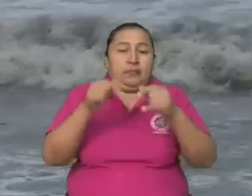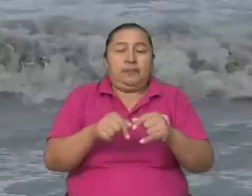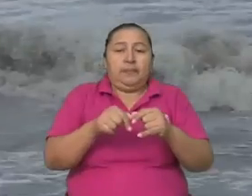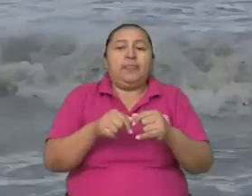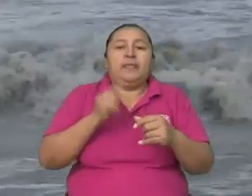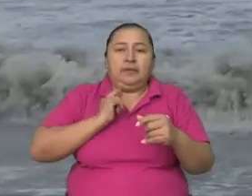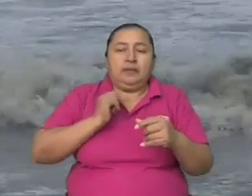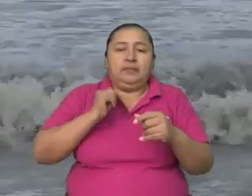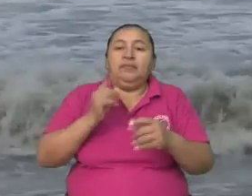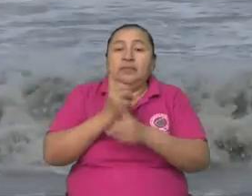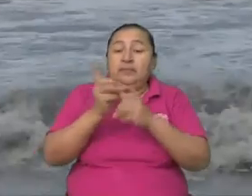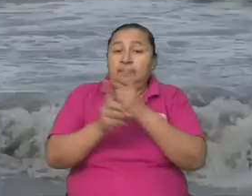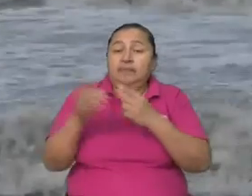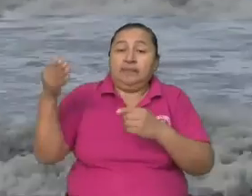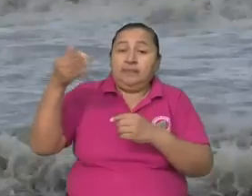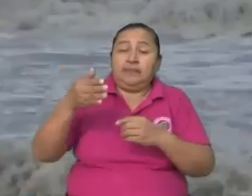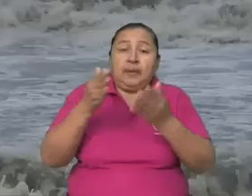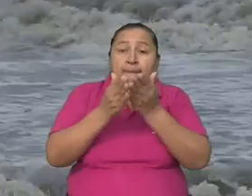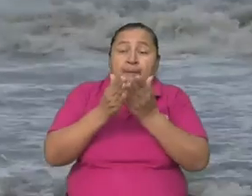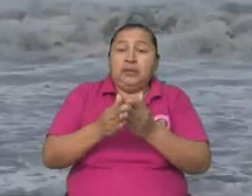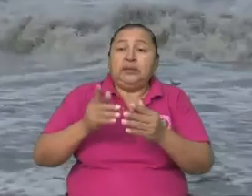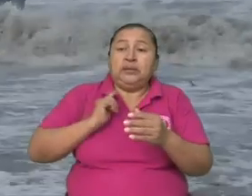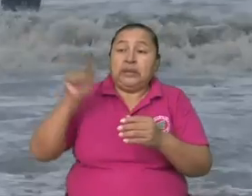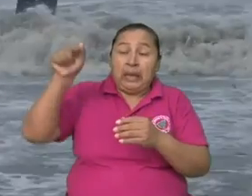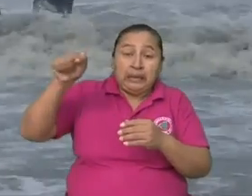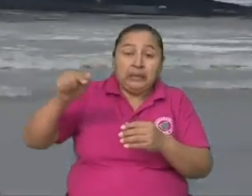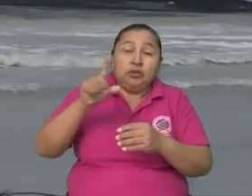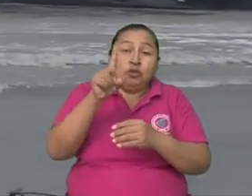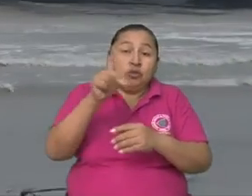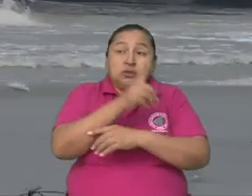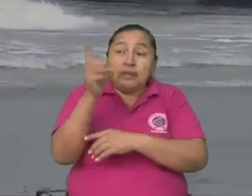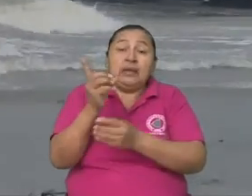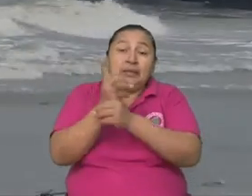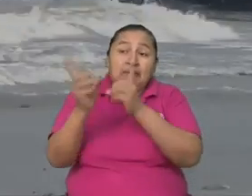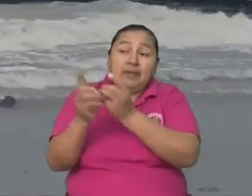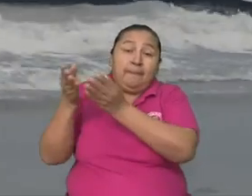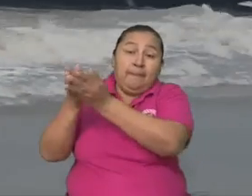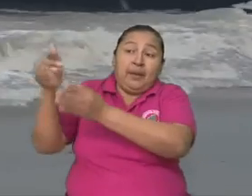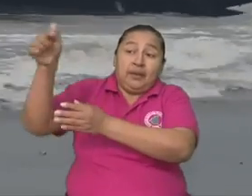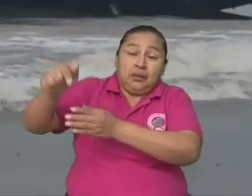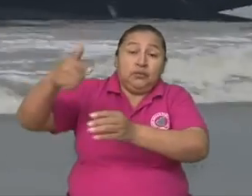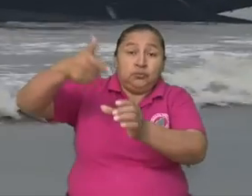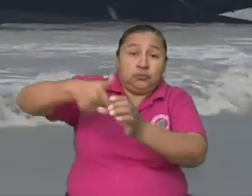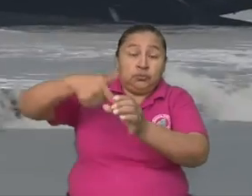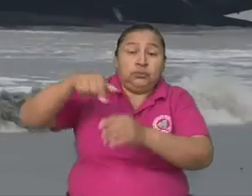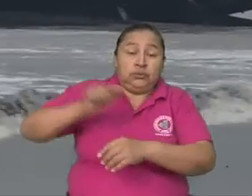y tenía que llegar un barco. En 12 días tenía que estar un barco entregando combustible, porque en 12 días se